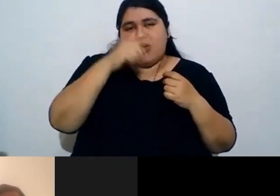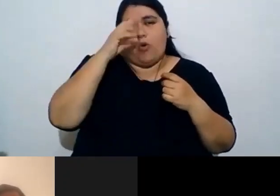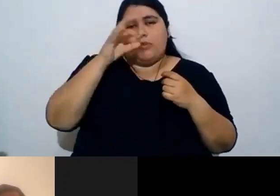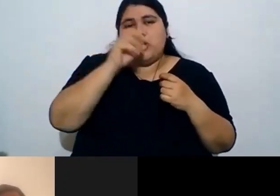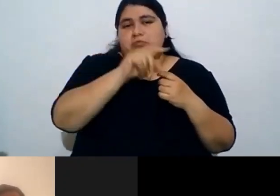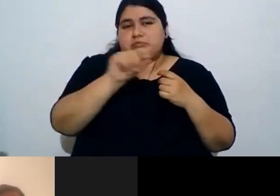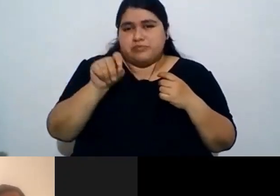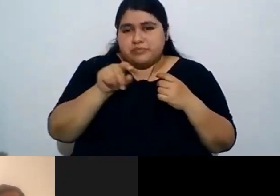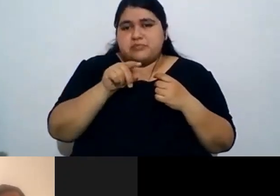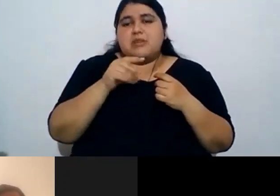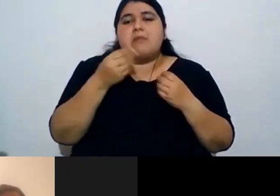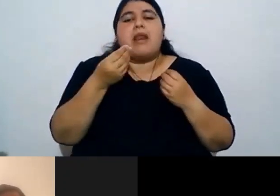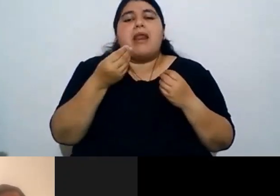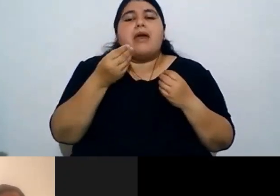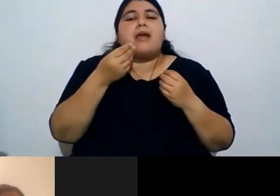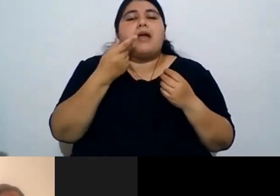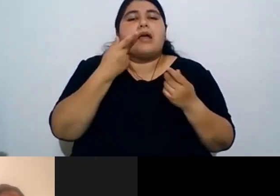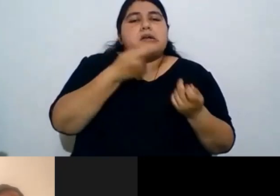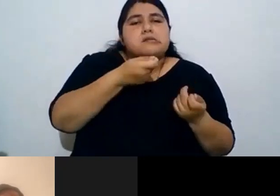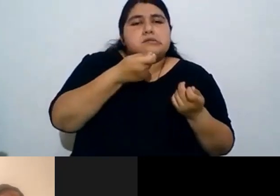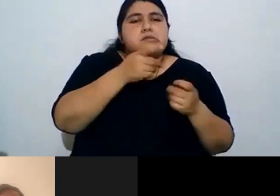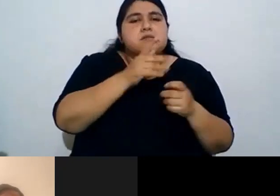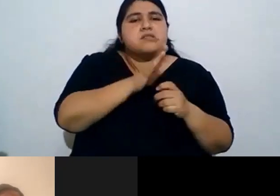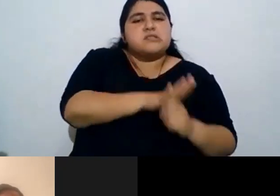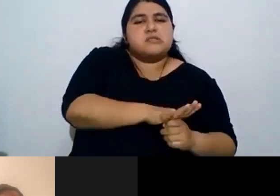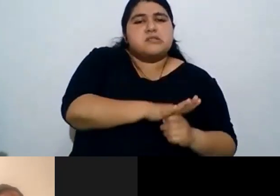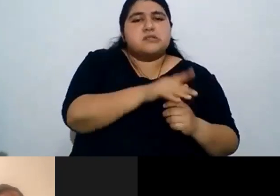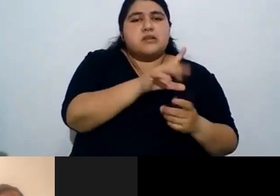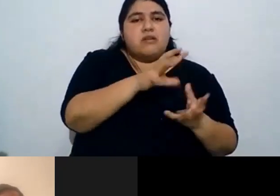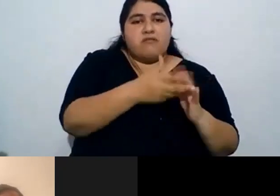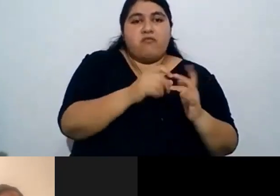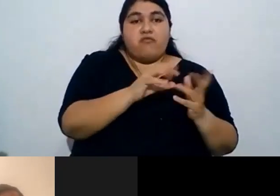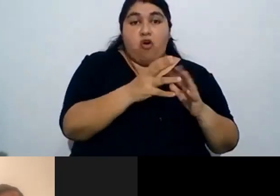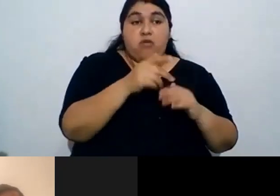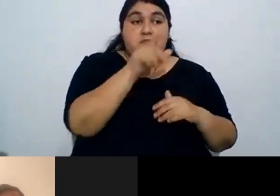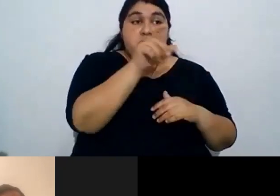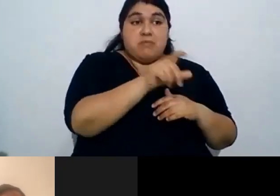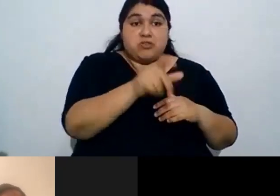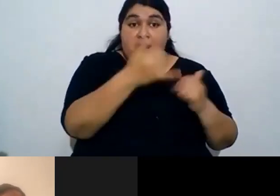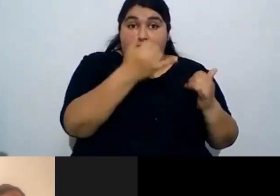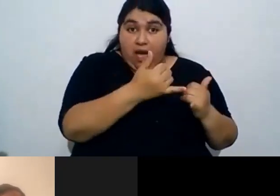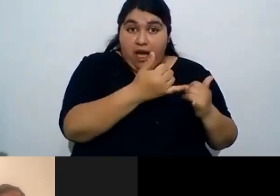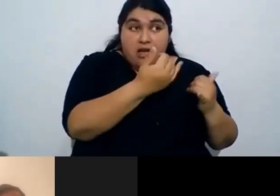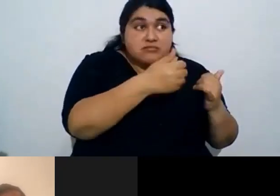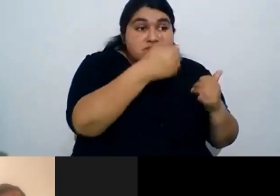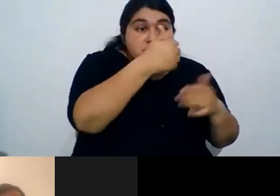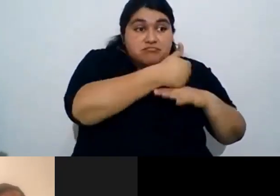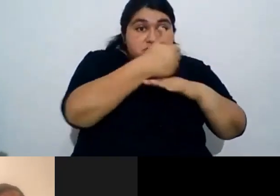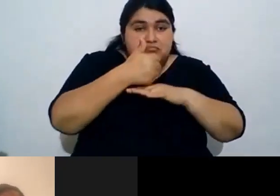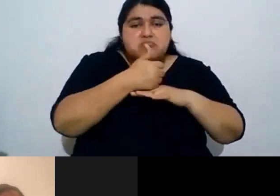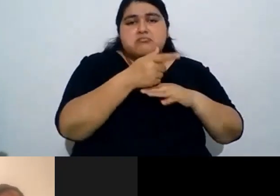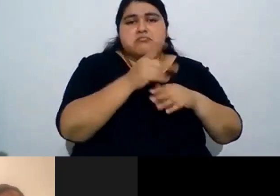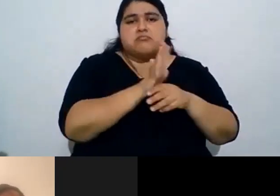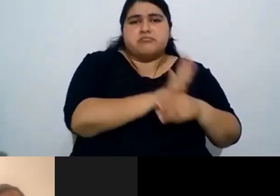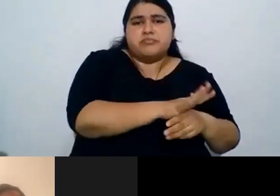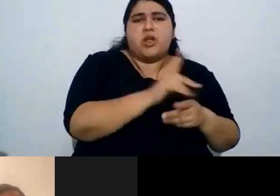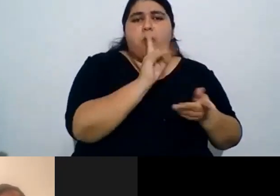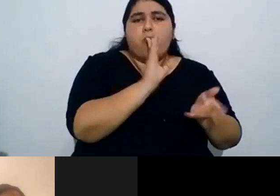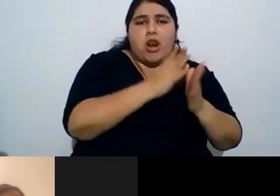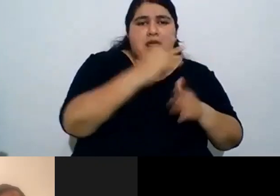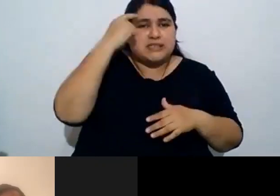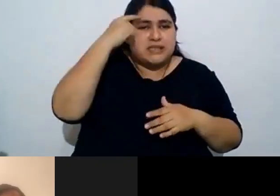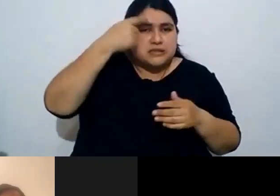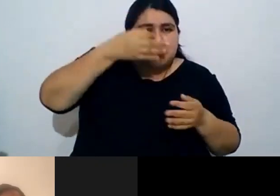para inferiorizar, para reducir las formas de ser y existir. Claramente hay una violencia psicológica en